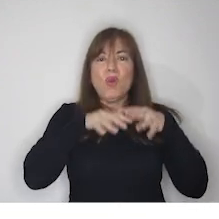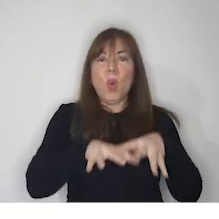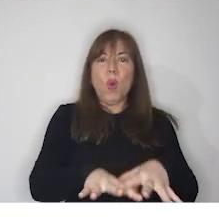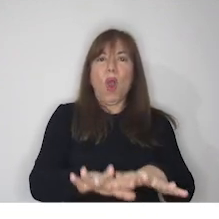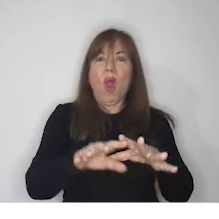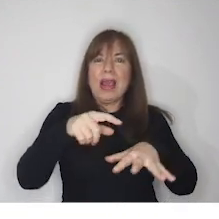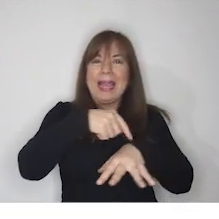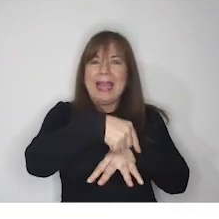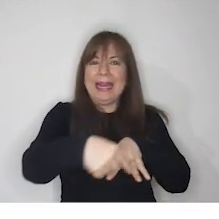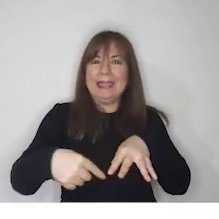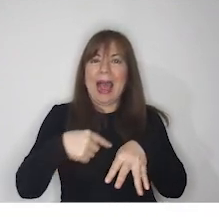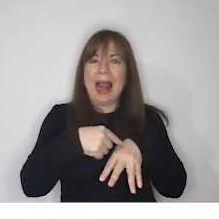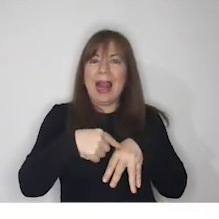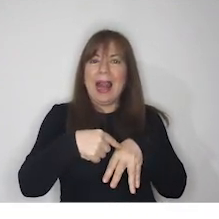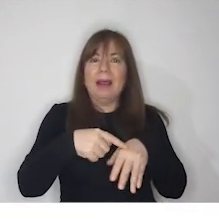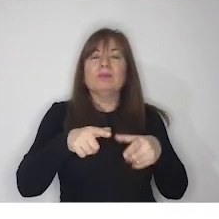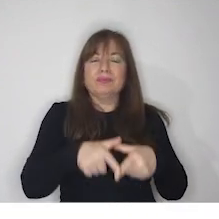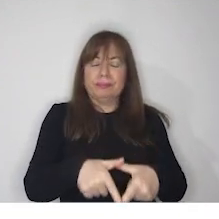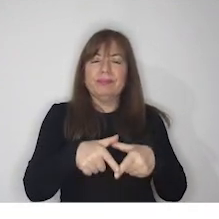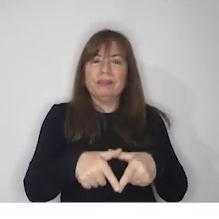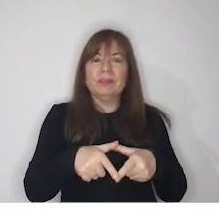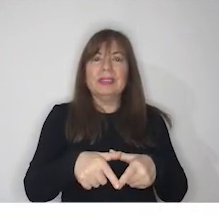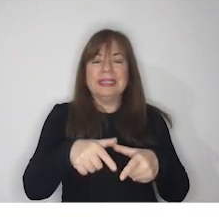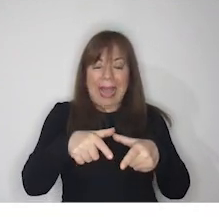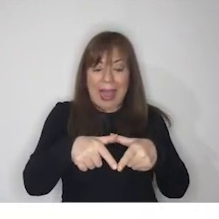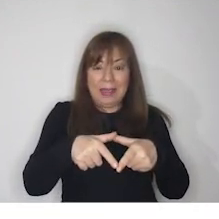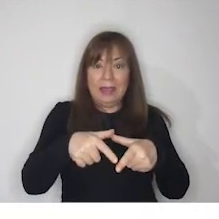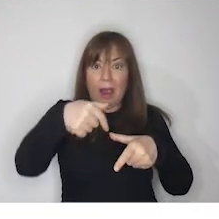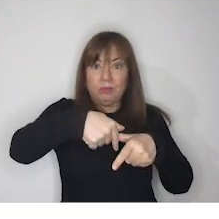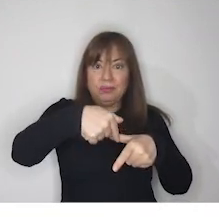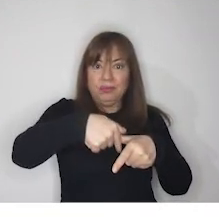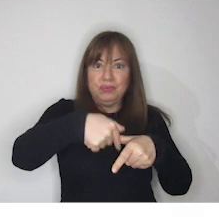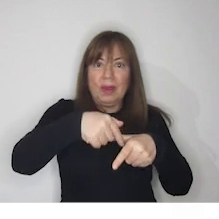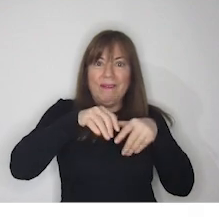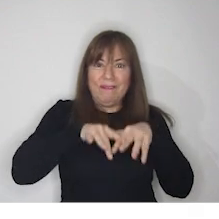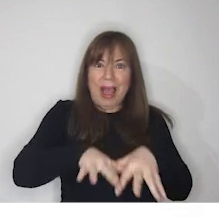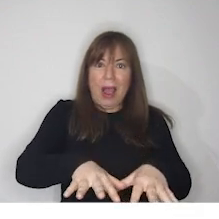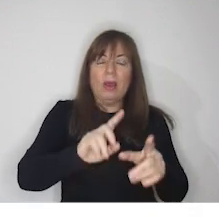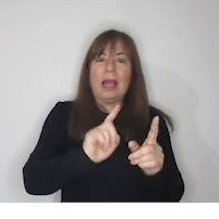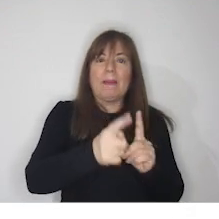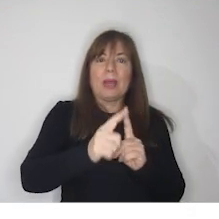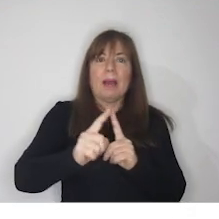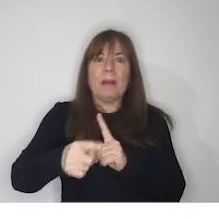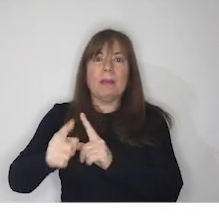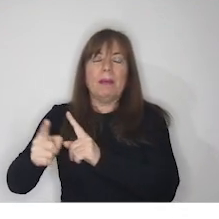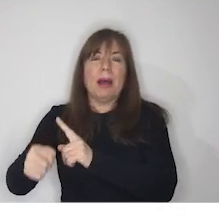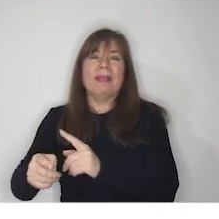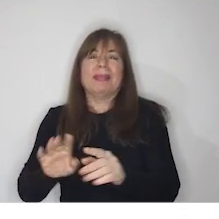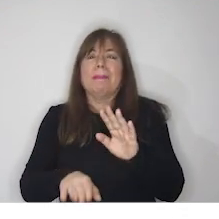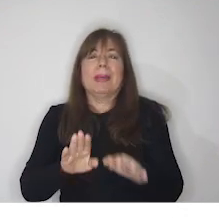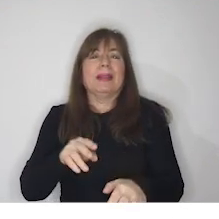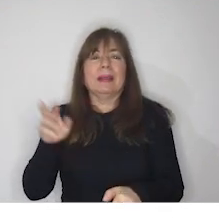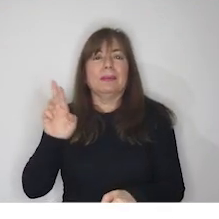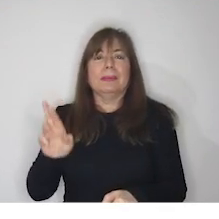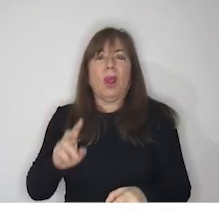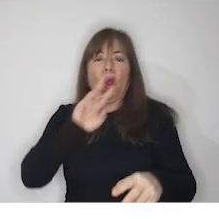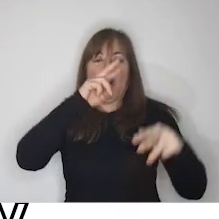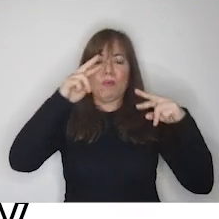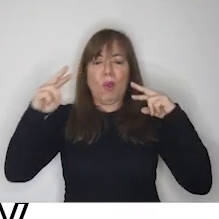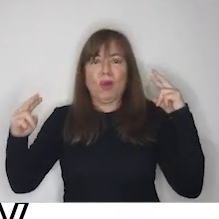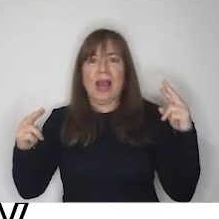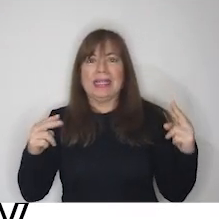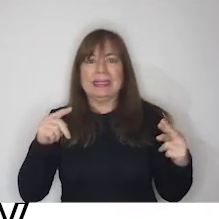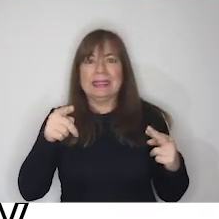flujos genitales. El flujo genital es un líquido que se encuentra en la cavidad vaginal y va cambiando de acuerdo a los días del